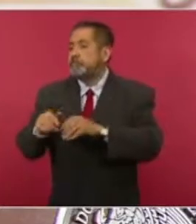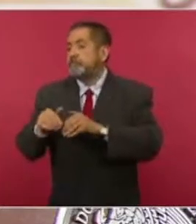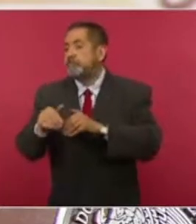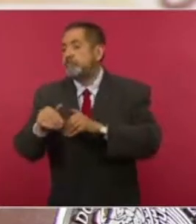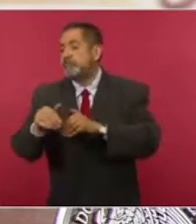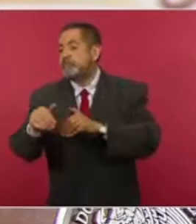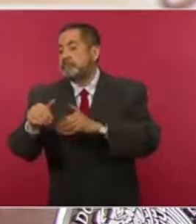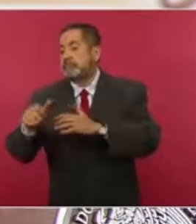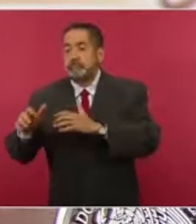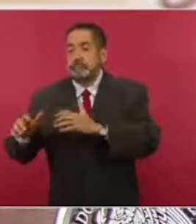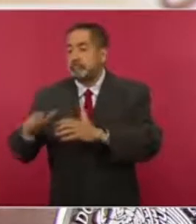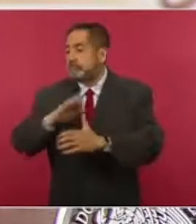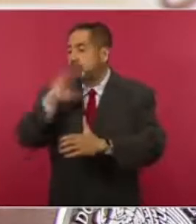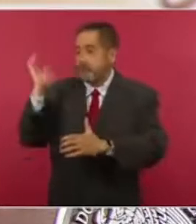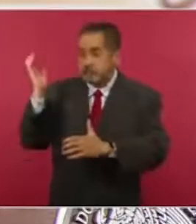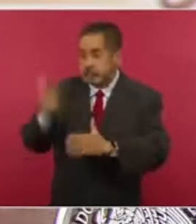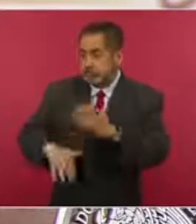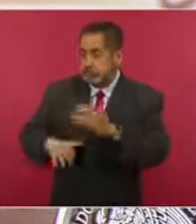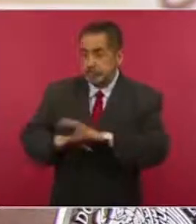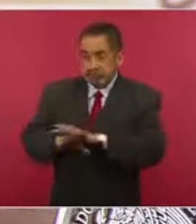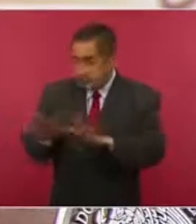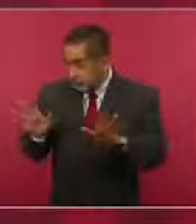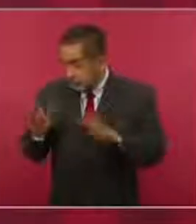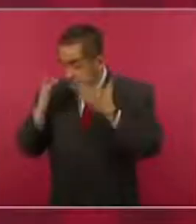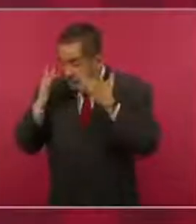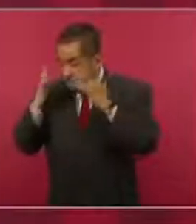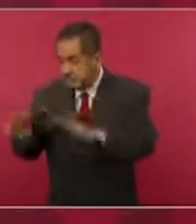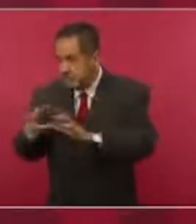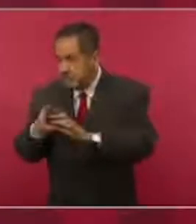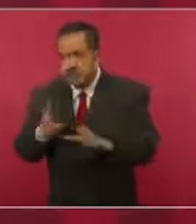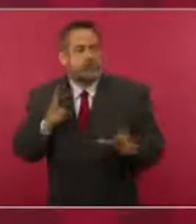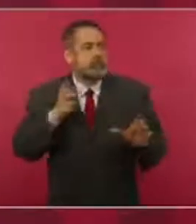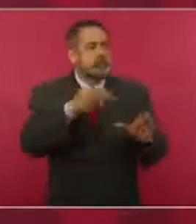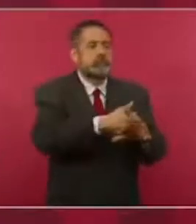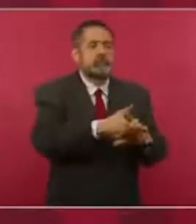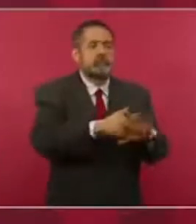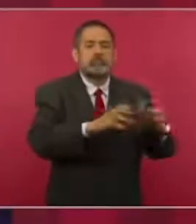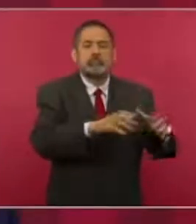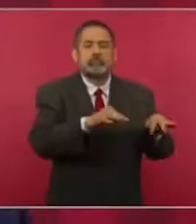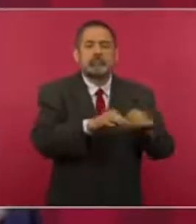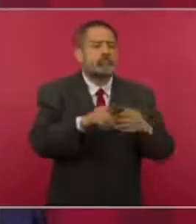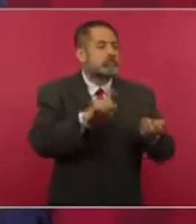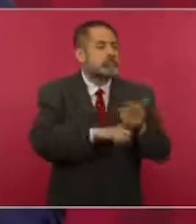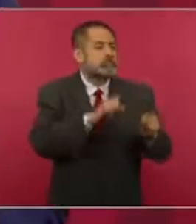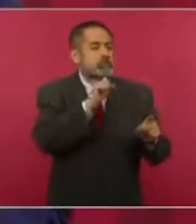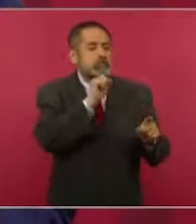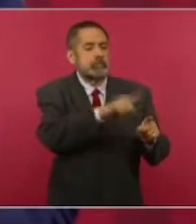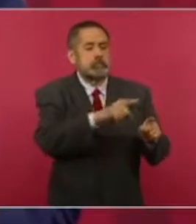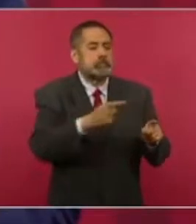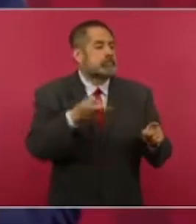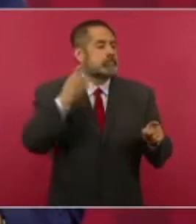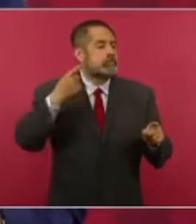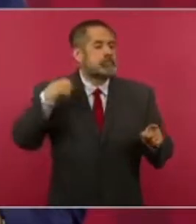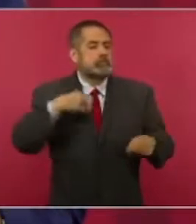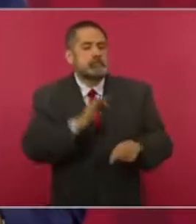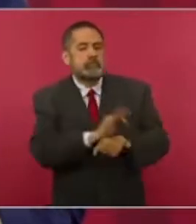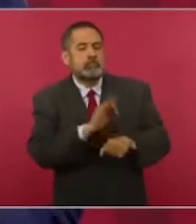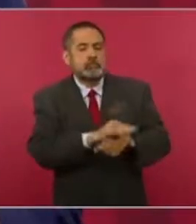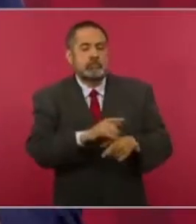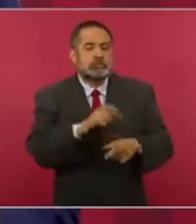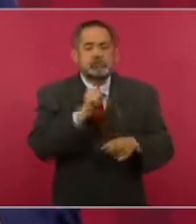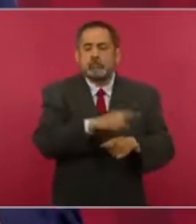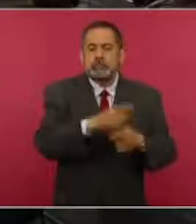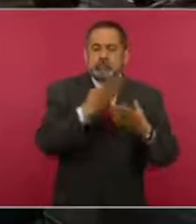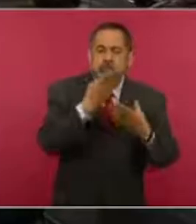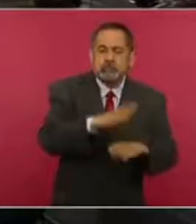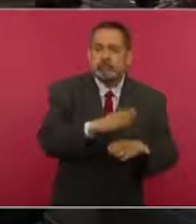en abierto conflicto de intereses, a trabajar en bancos, en empresas a las